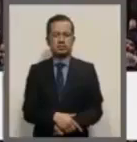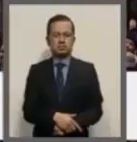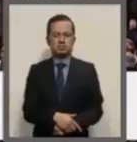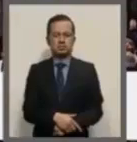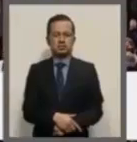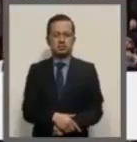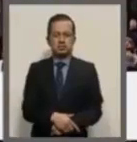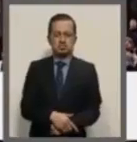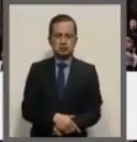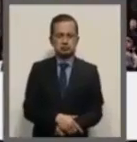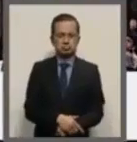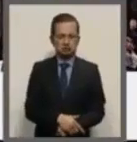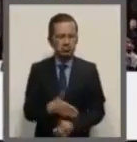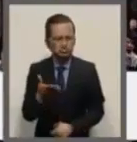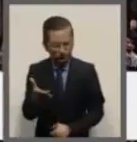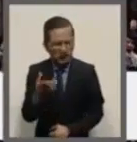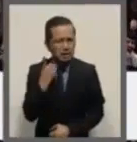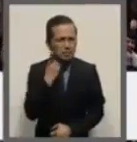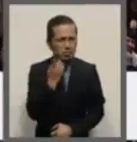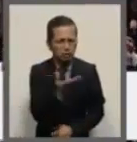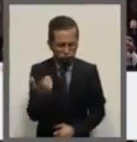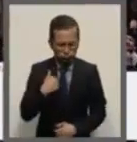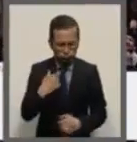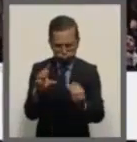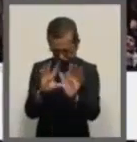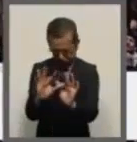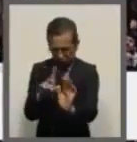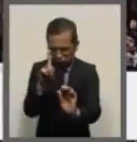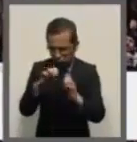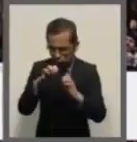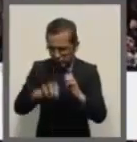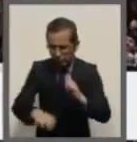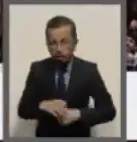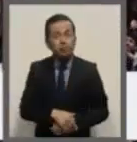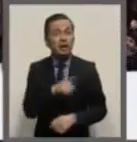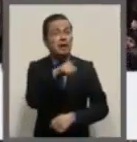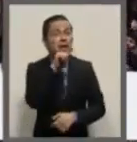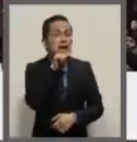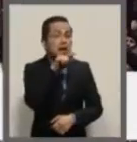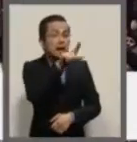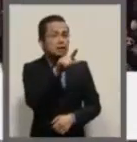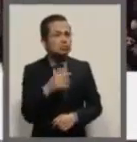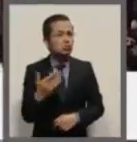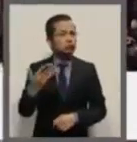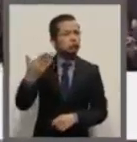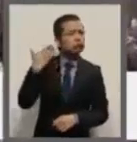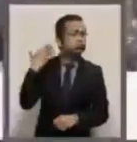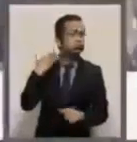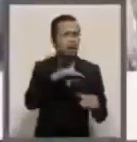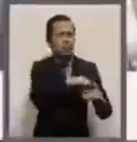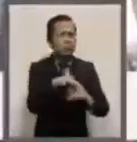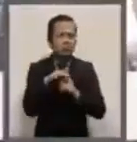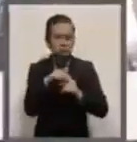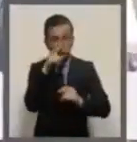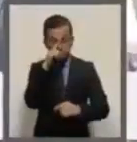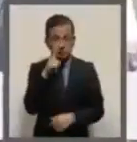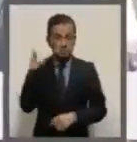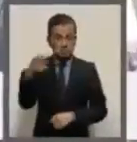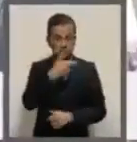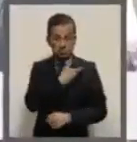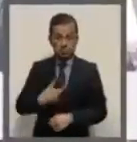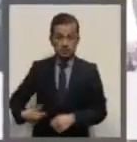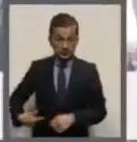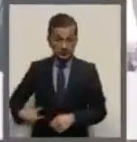Y les pongo un caso, diputados. Jalisco, en la pasada jornada electoral, el presidente Andrés